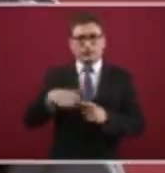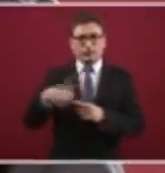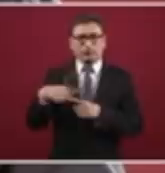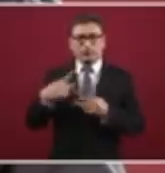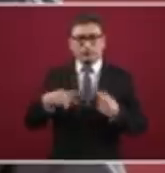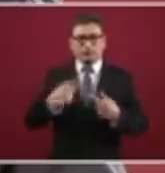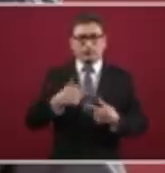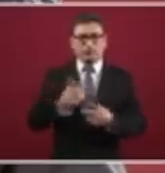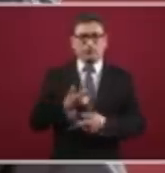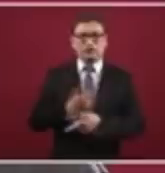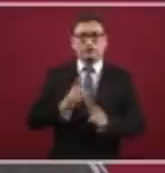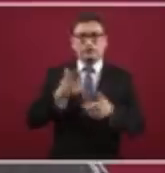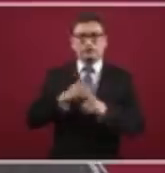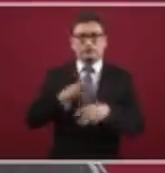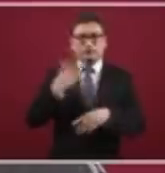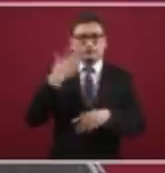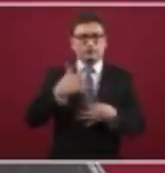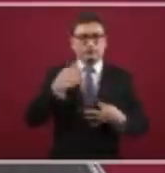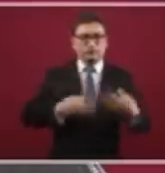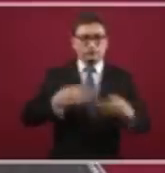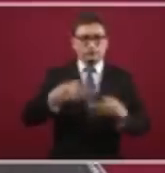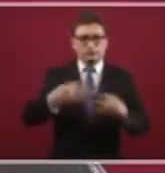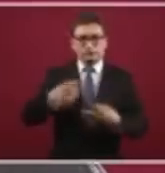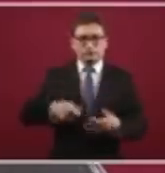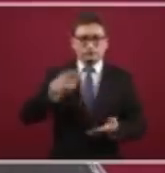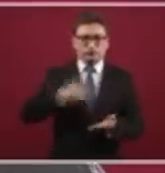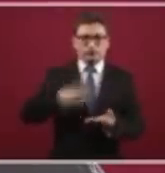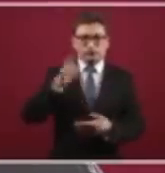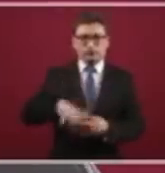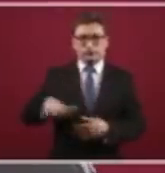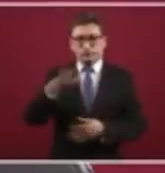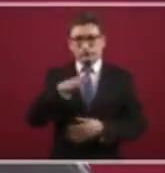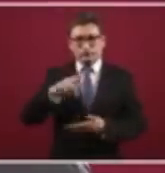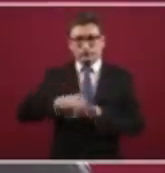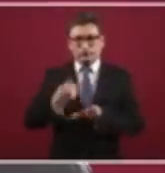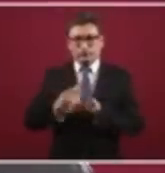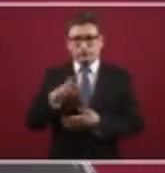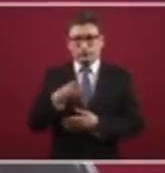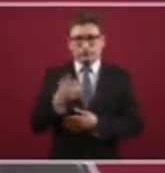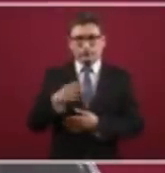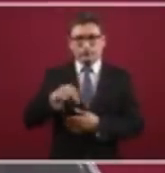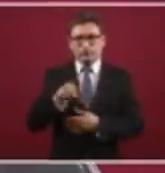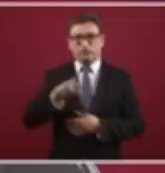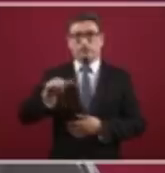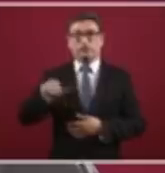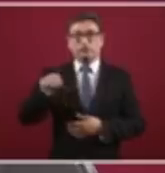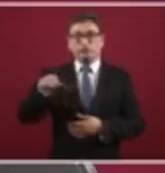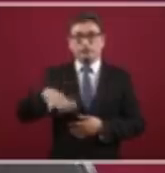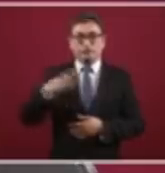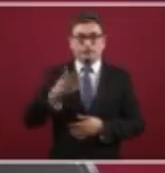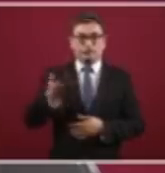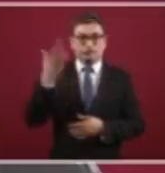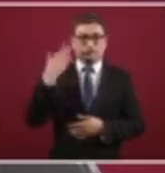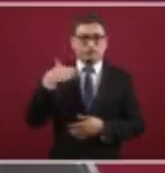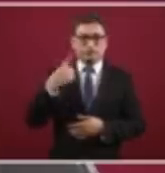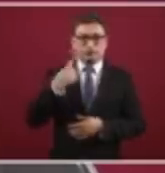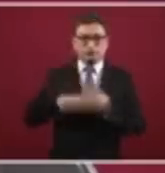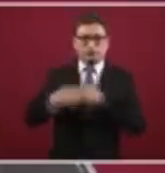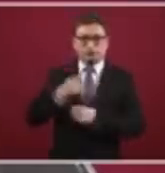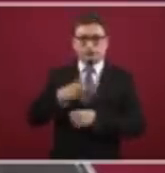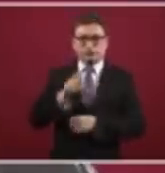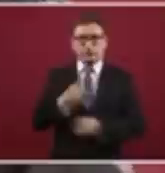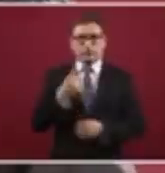que emitió un tribunal colegiado con sede en reynosa tamaulipas esto fue desde el año pasado el 31 de mayo del